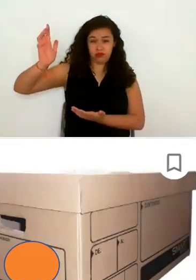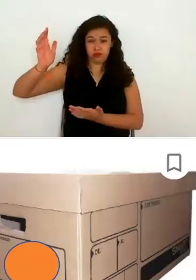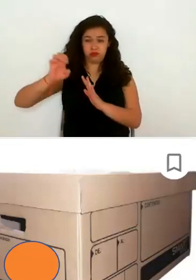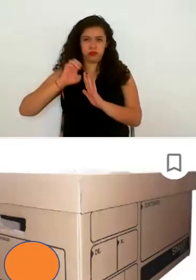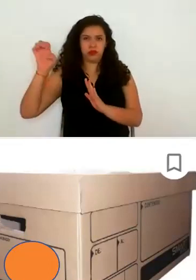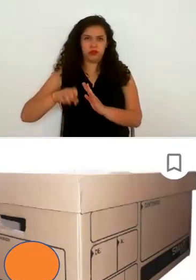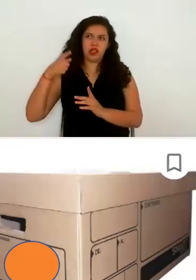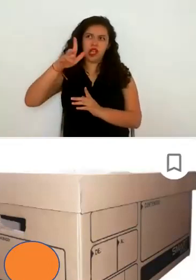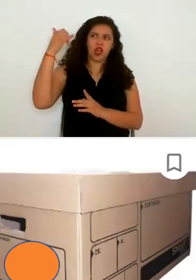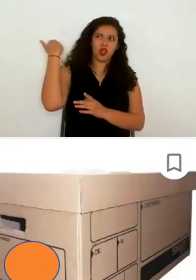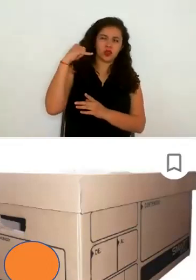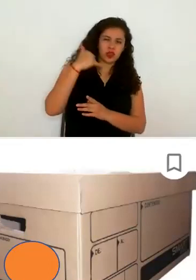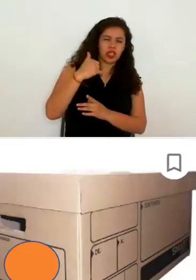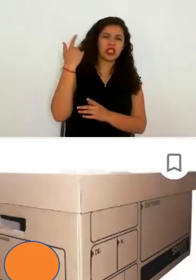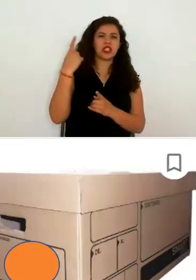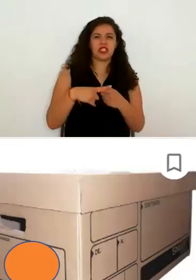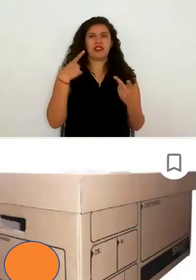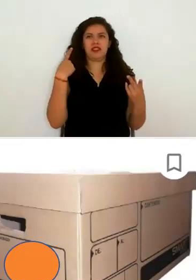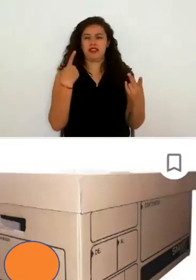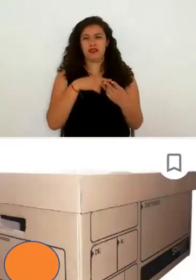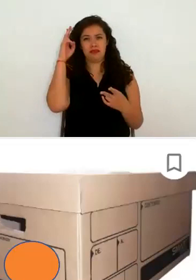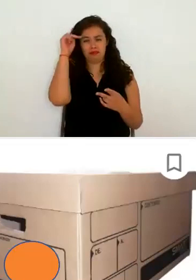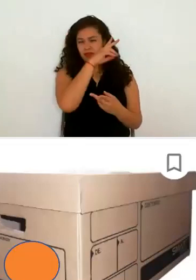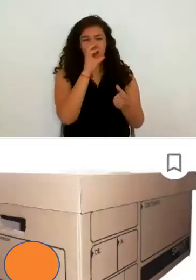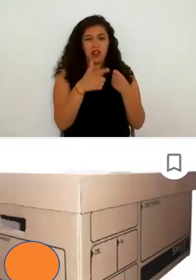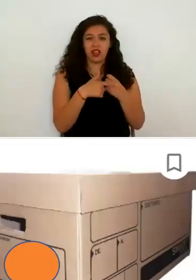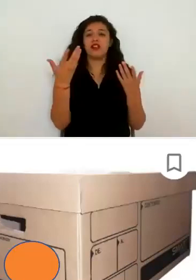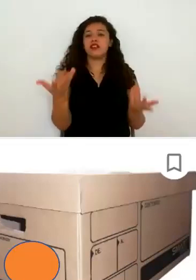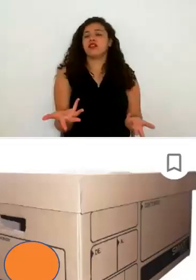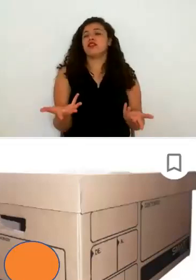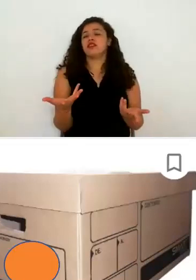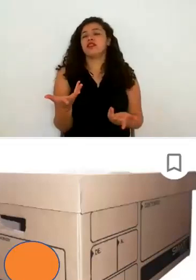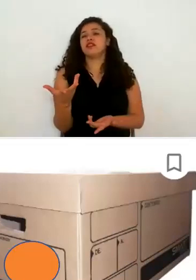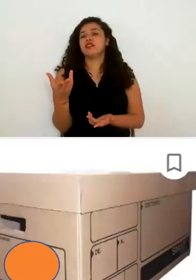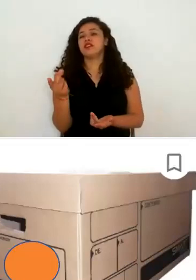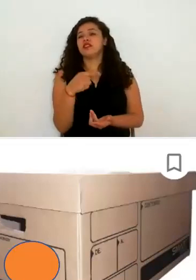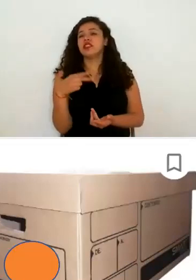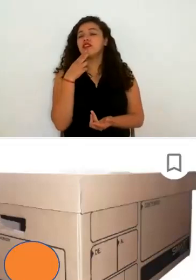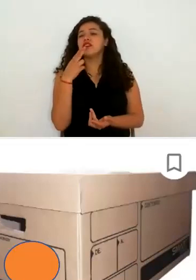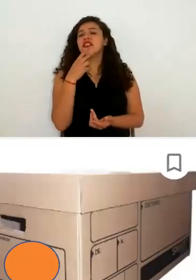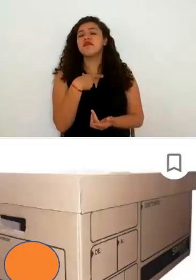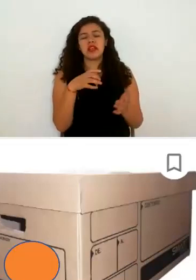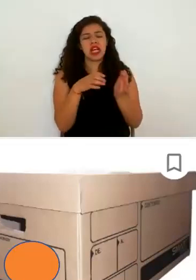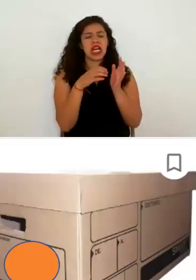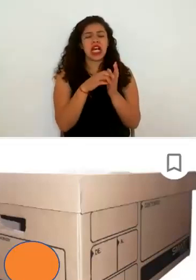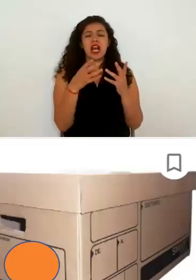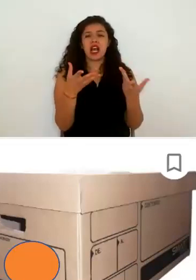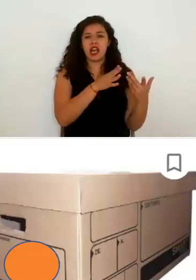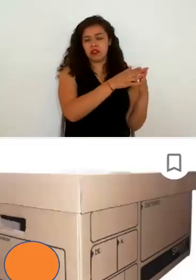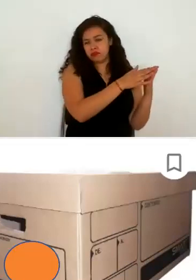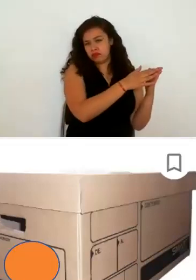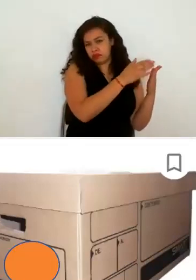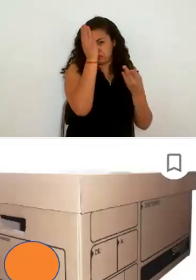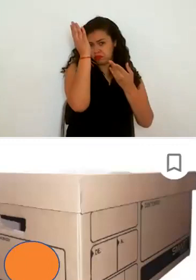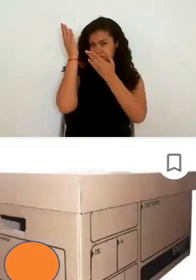sé, Yucatán, Vallarta, ¿no? Que es un clima húmedo. Entonces podrían utilizar cualquiera de estos tipos de